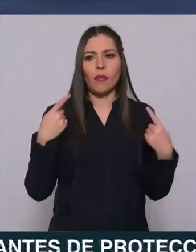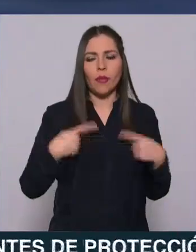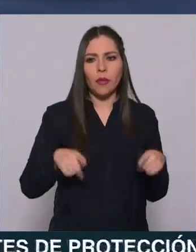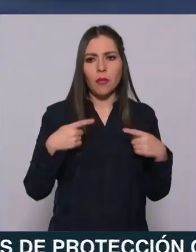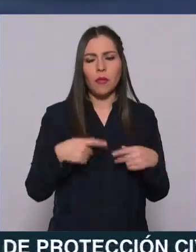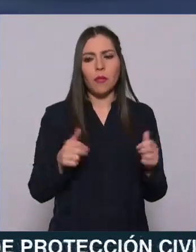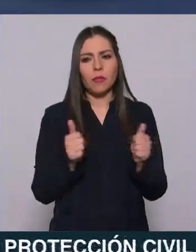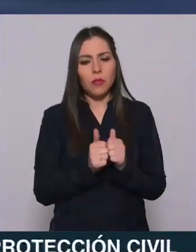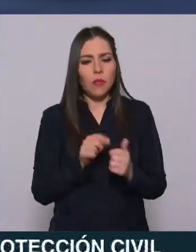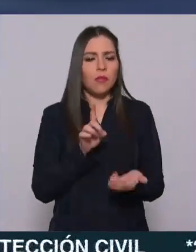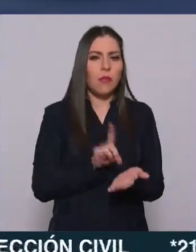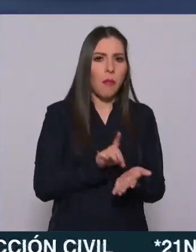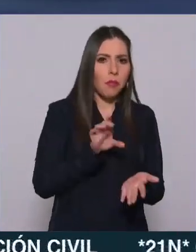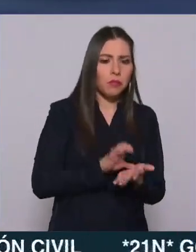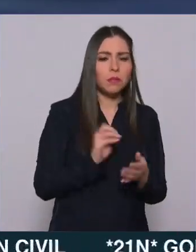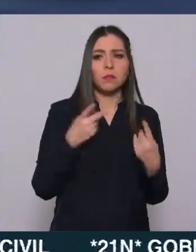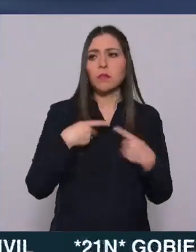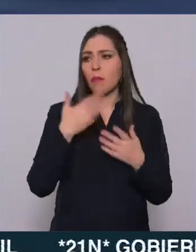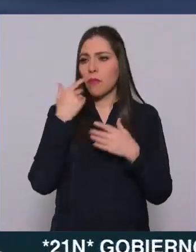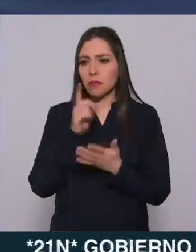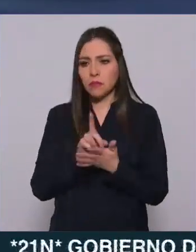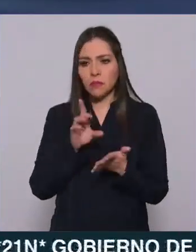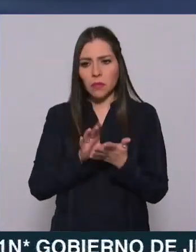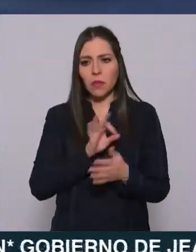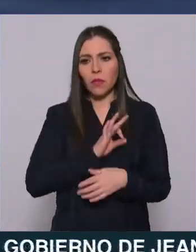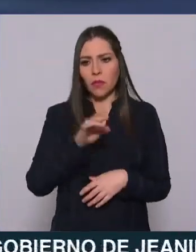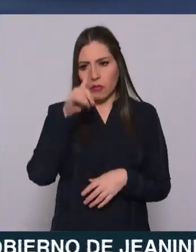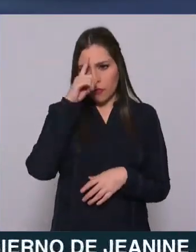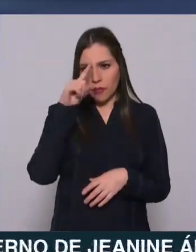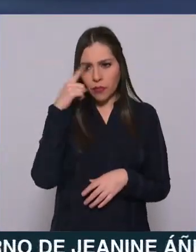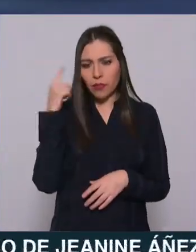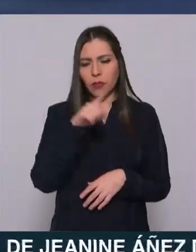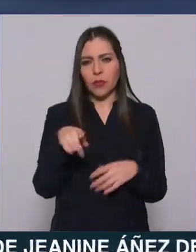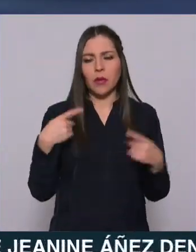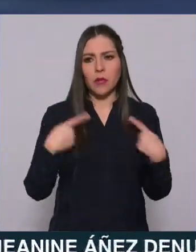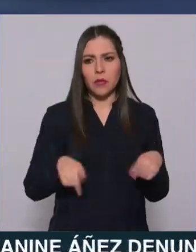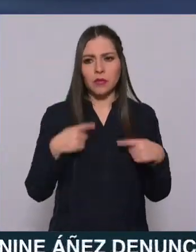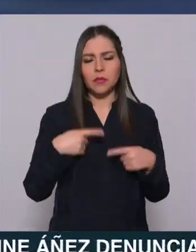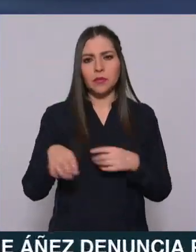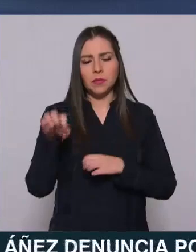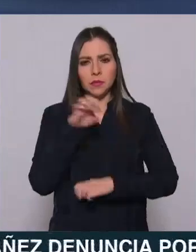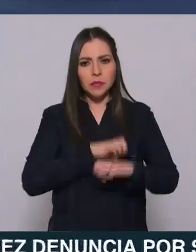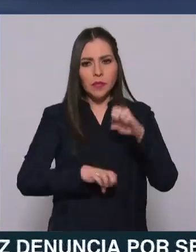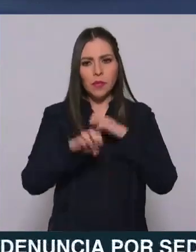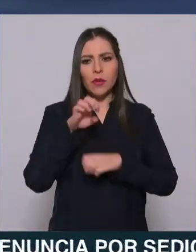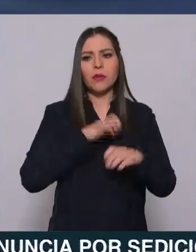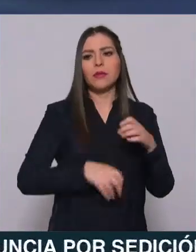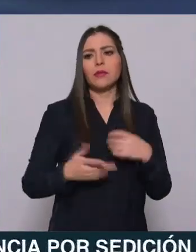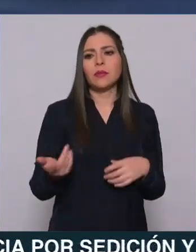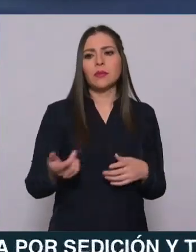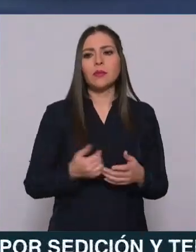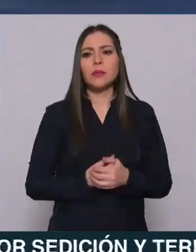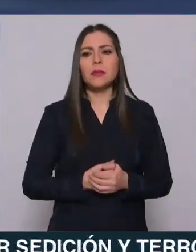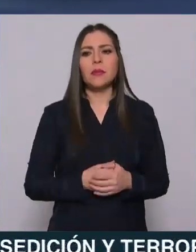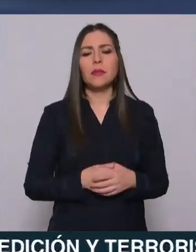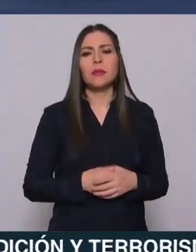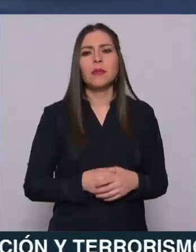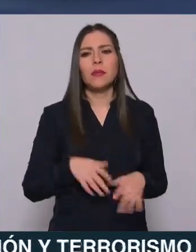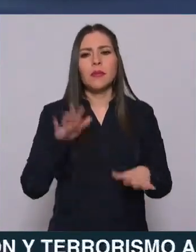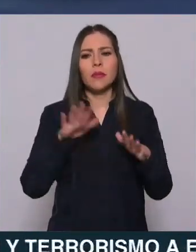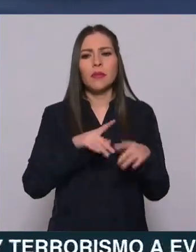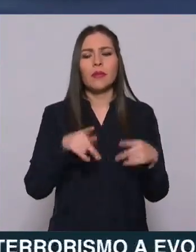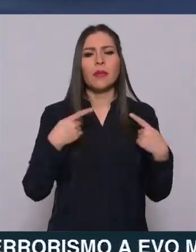y sin discapacidad, es muy útil para las empresas, para los organismos públicos. Muchas veces hay